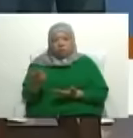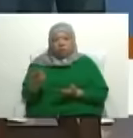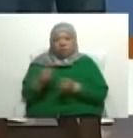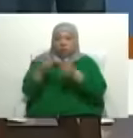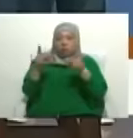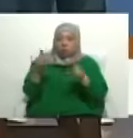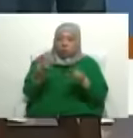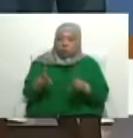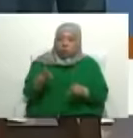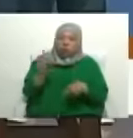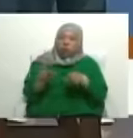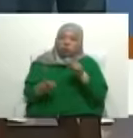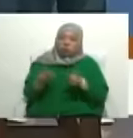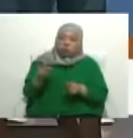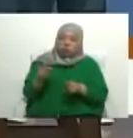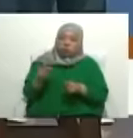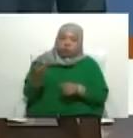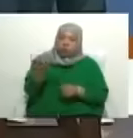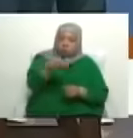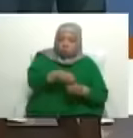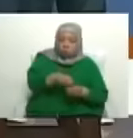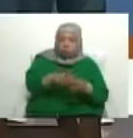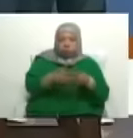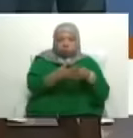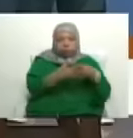evidenciar si hay alguna injerencia